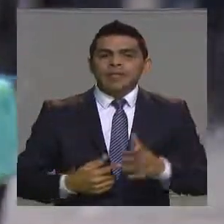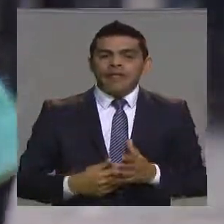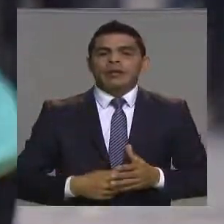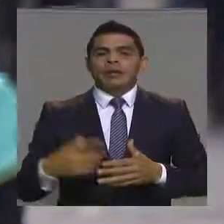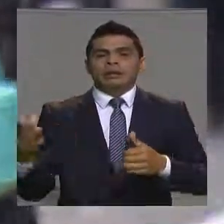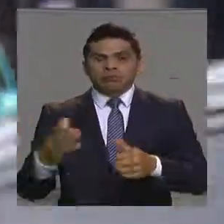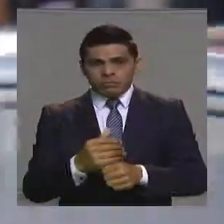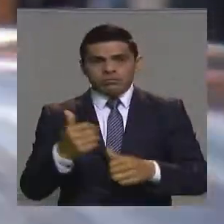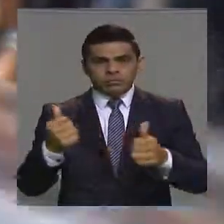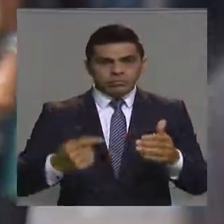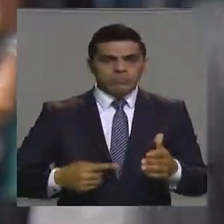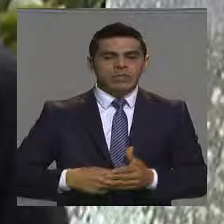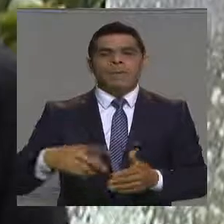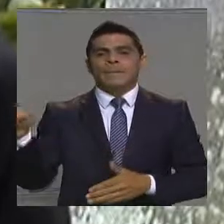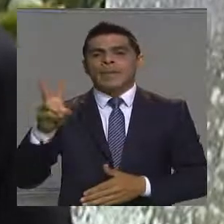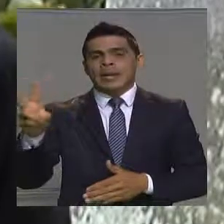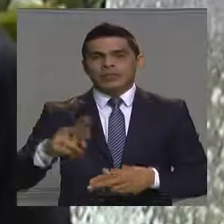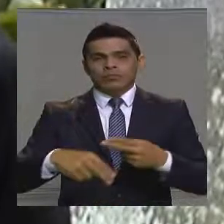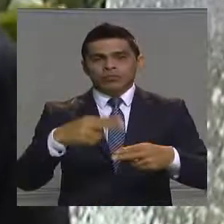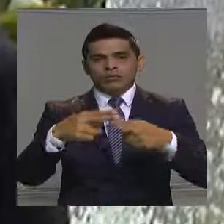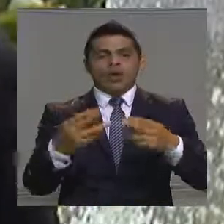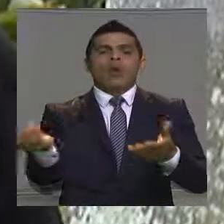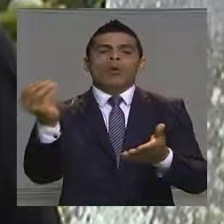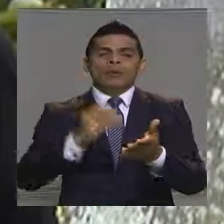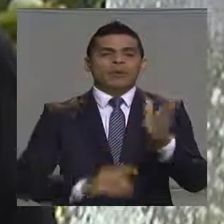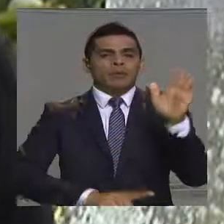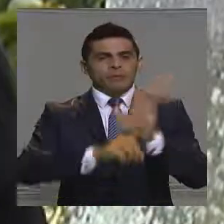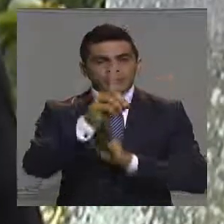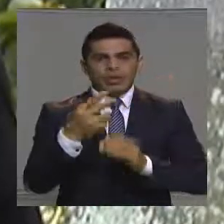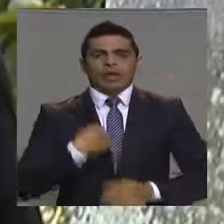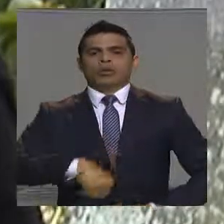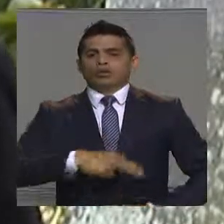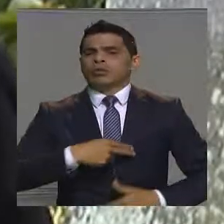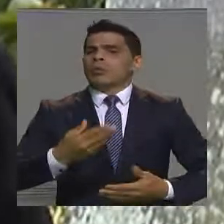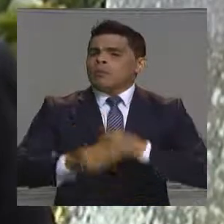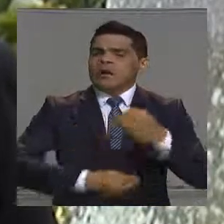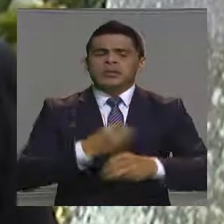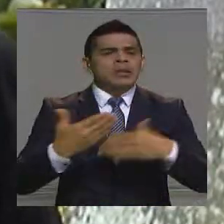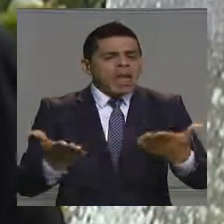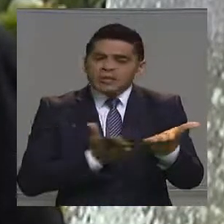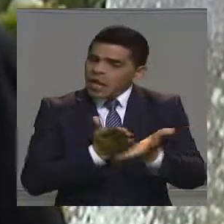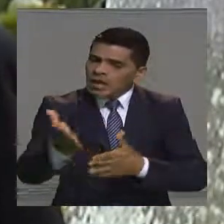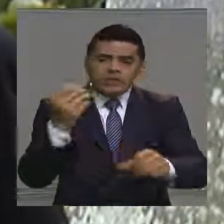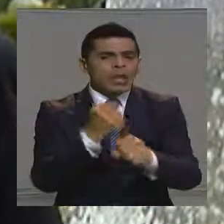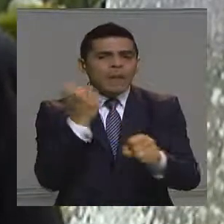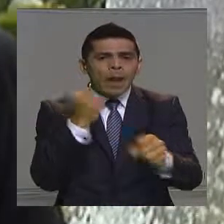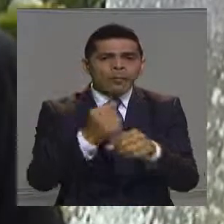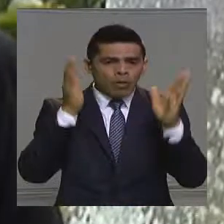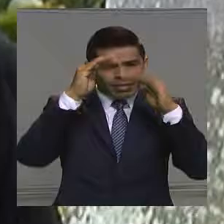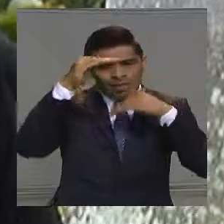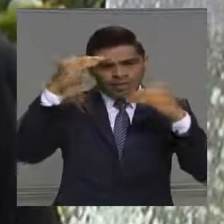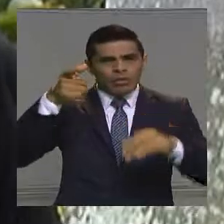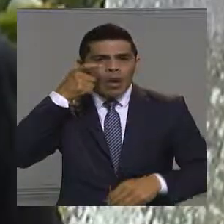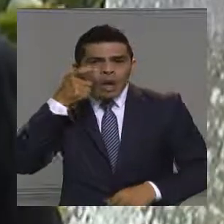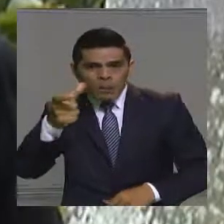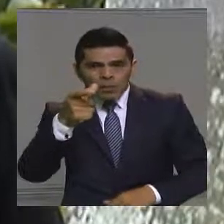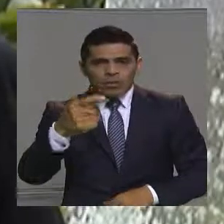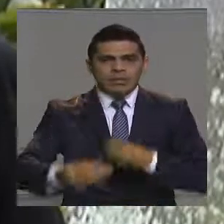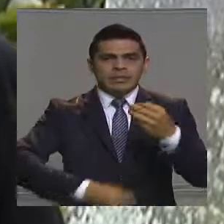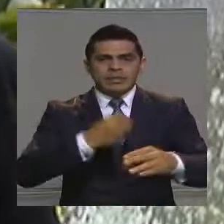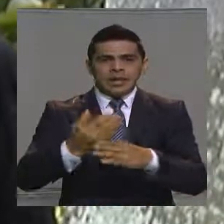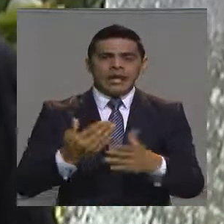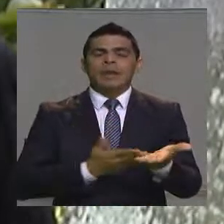la reconstrucción del país. ¿Nosotros qué vamos a hacer? Seguir trabajando, seguir atendiendo al pueblo y seguir haciendo lo que la gente quiere que se haga, que es